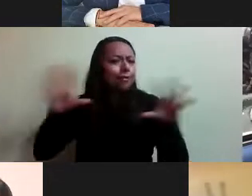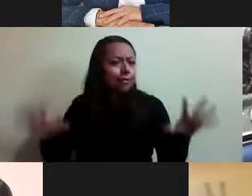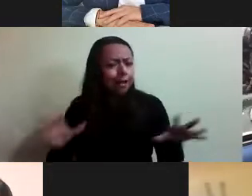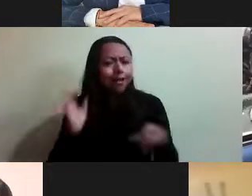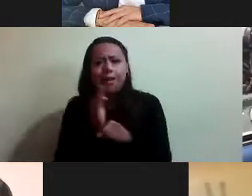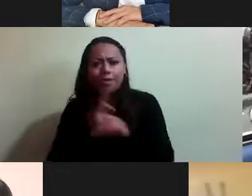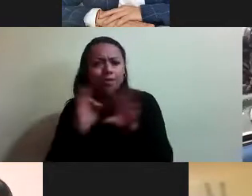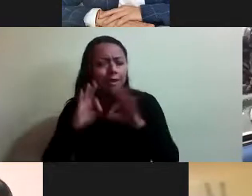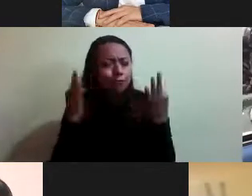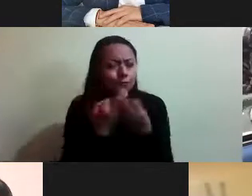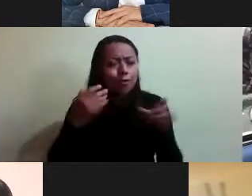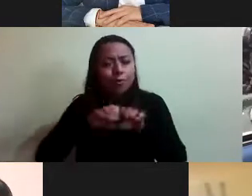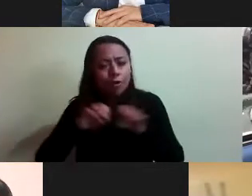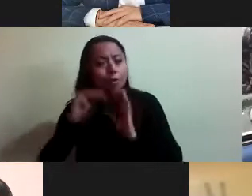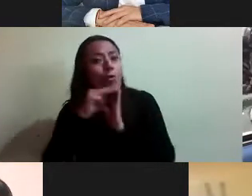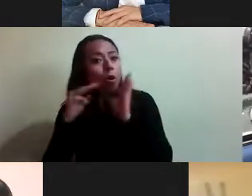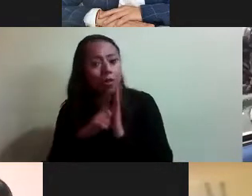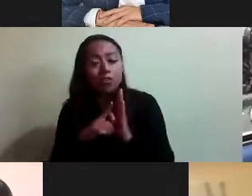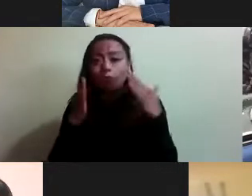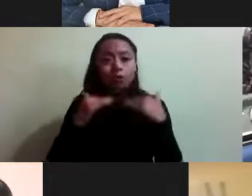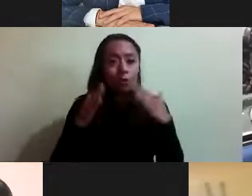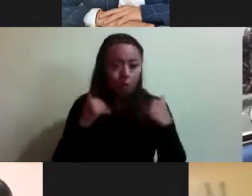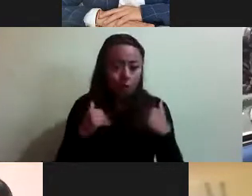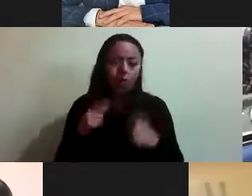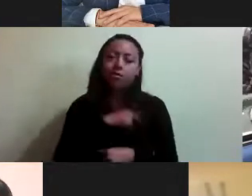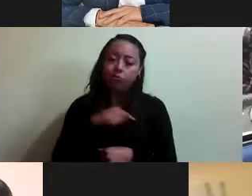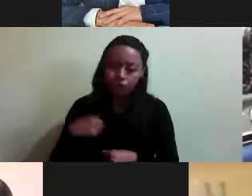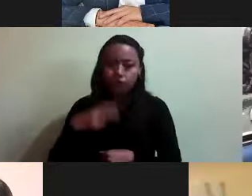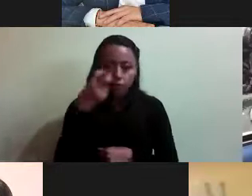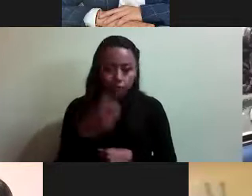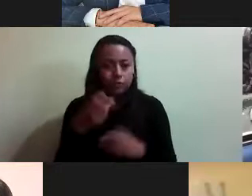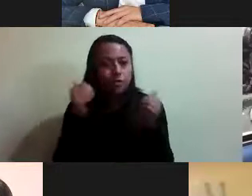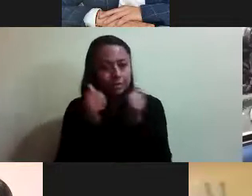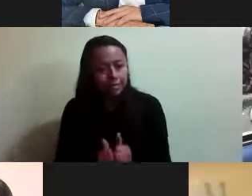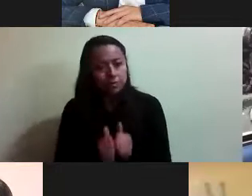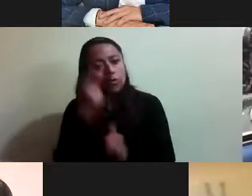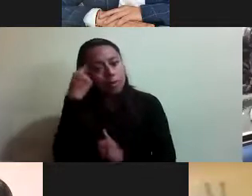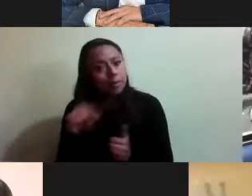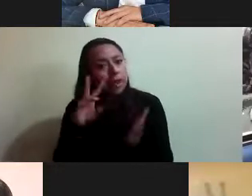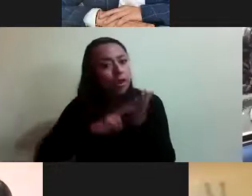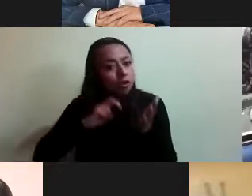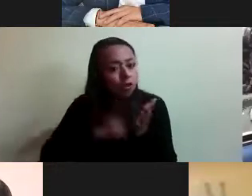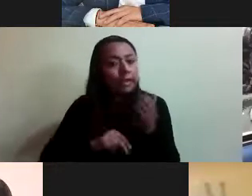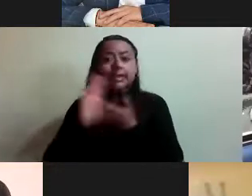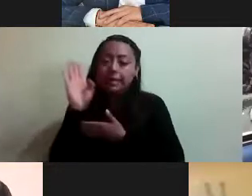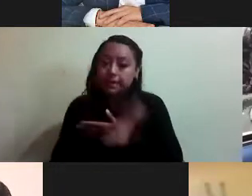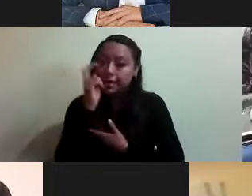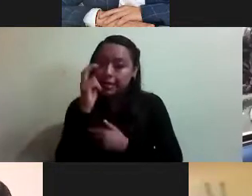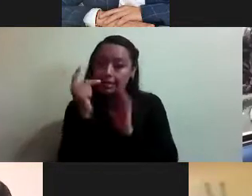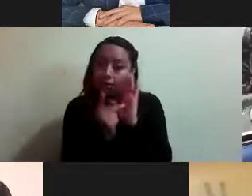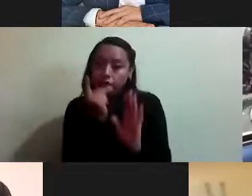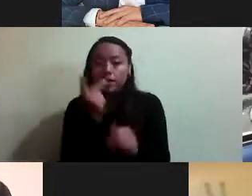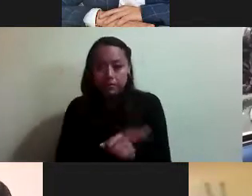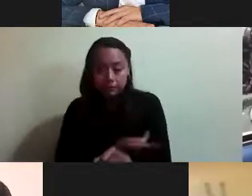y hay que evitarlo, solamente eso, corregir, para eso estamos, y evitar que vuelva a pasar eso. No hubo una modificación a la